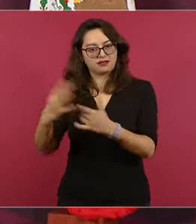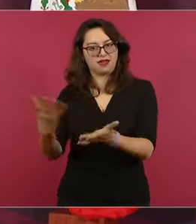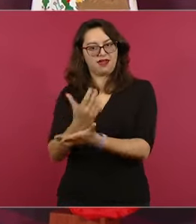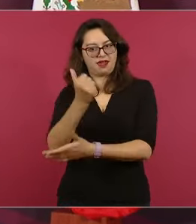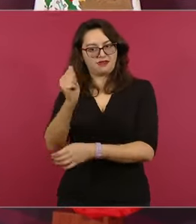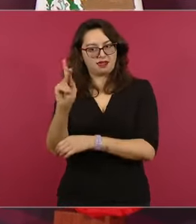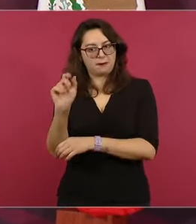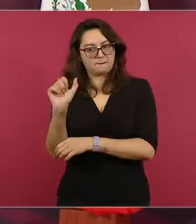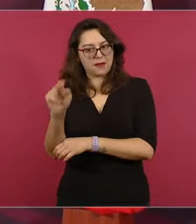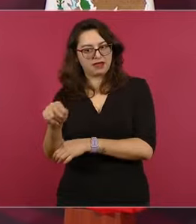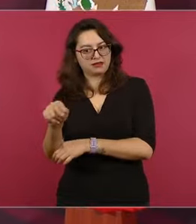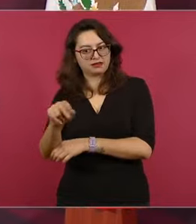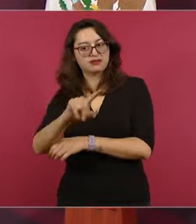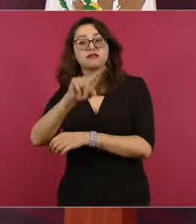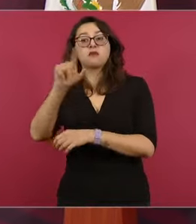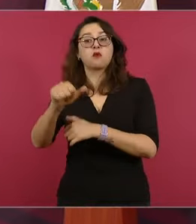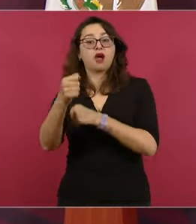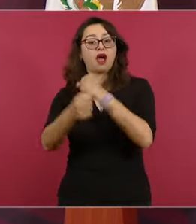En el 2012,